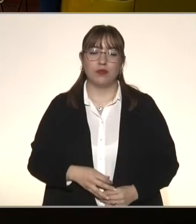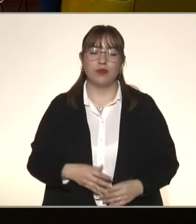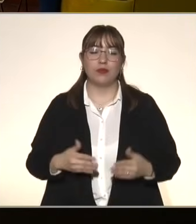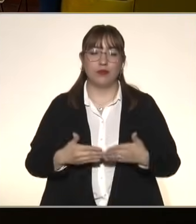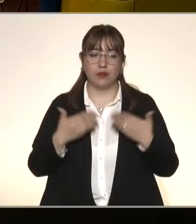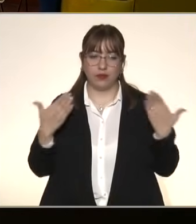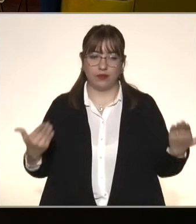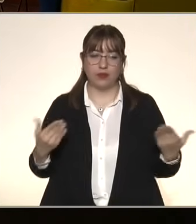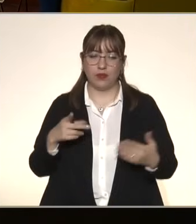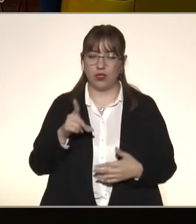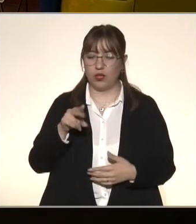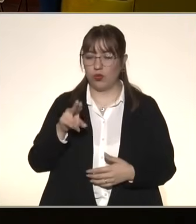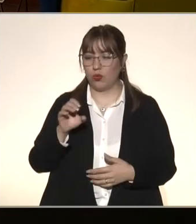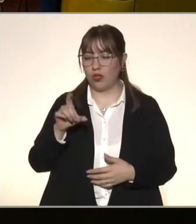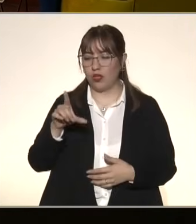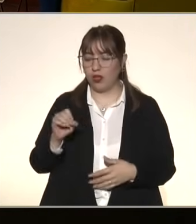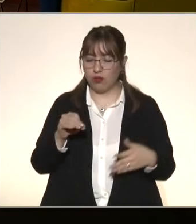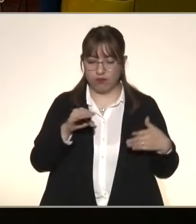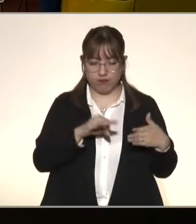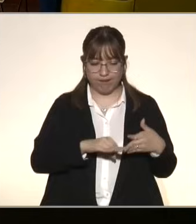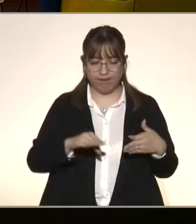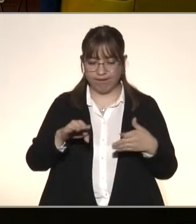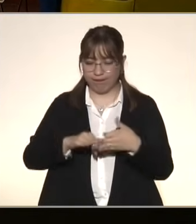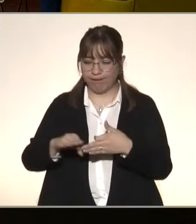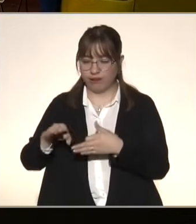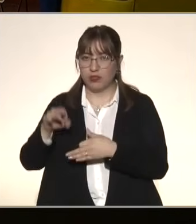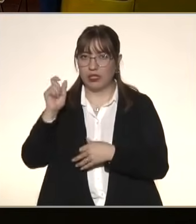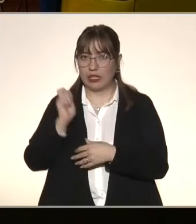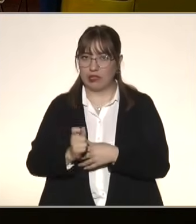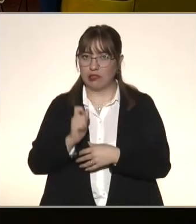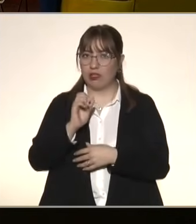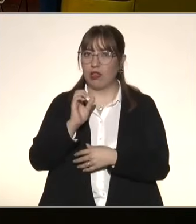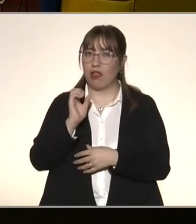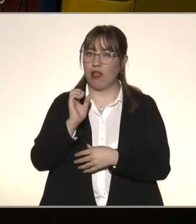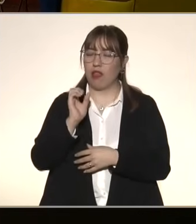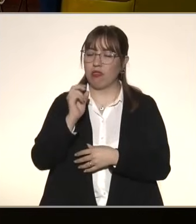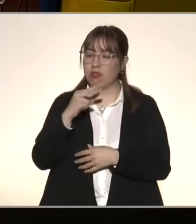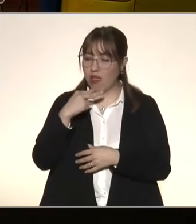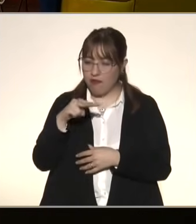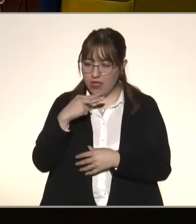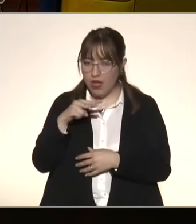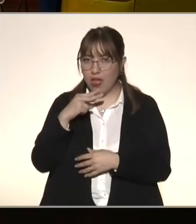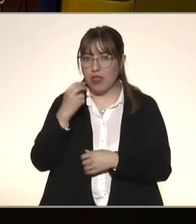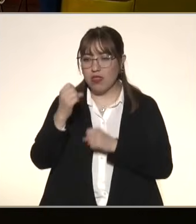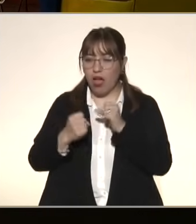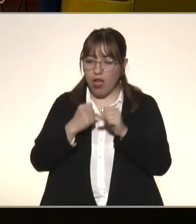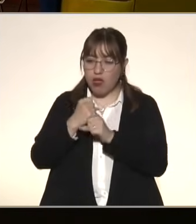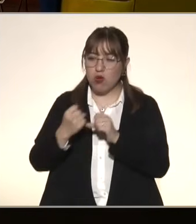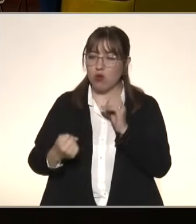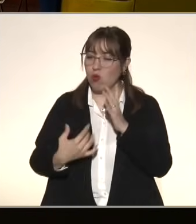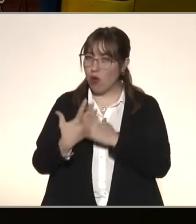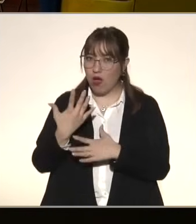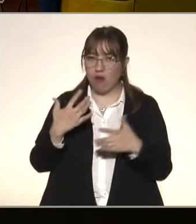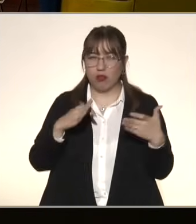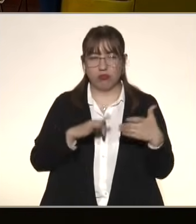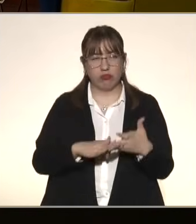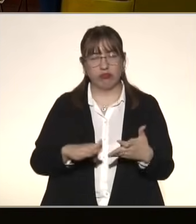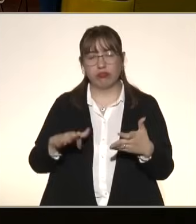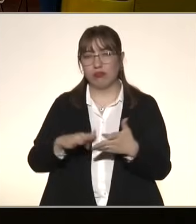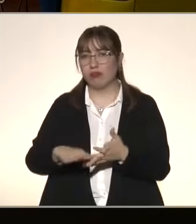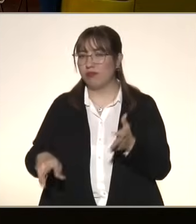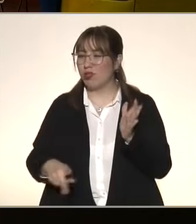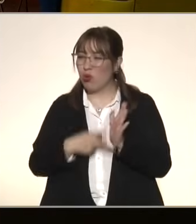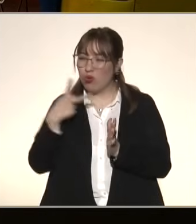recurrente, perdón, Gaby, es esto de, o sea, cada Navidad, si cada Navidad o cada Año Nuevo sucede, ¿no? Por ejemplo, en el caso de ustedes que dices,